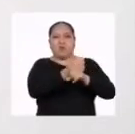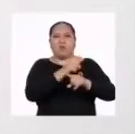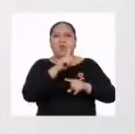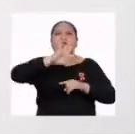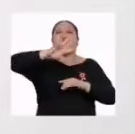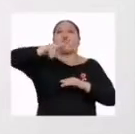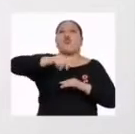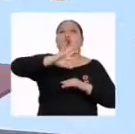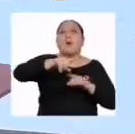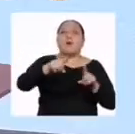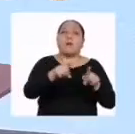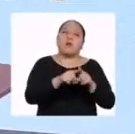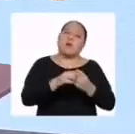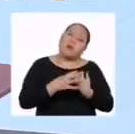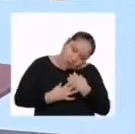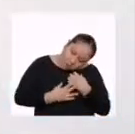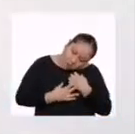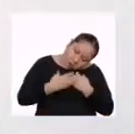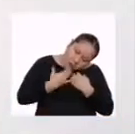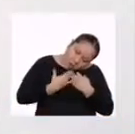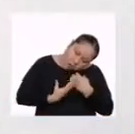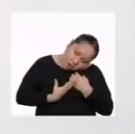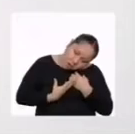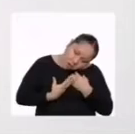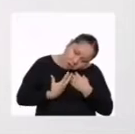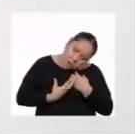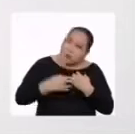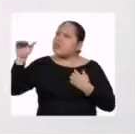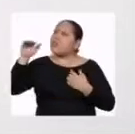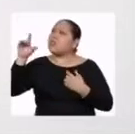asaltos. Señor Luis.